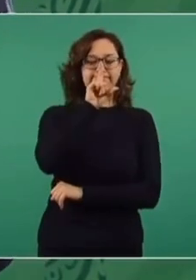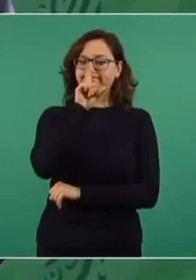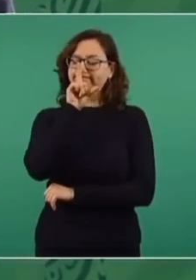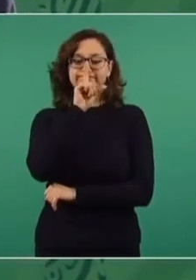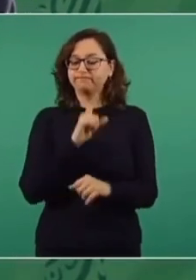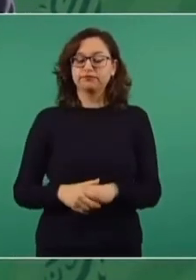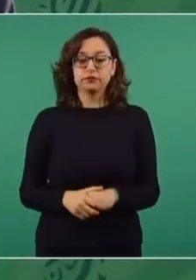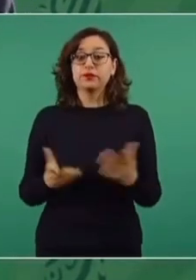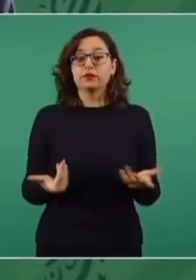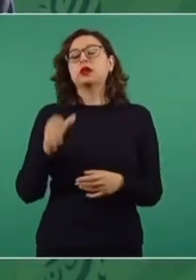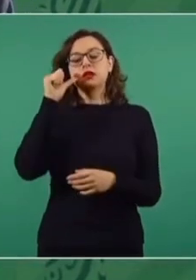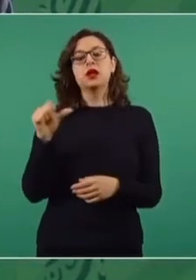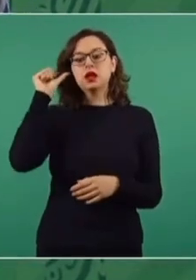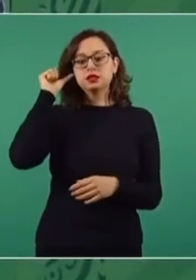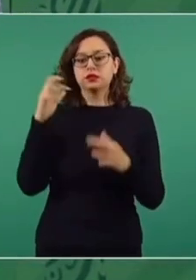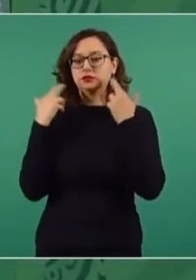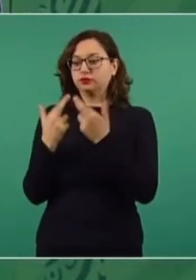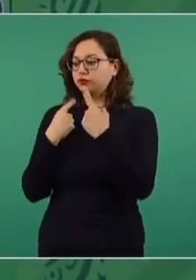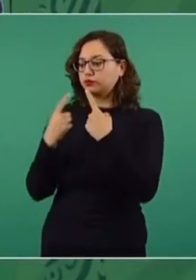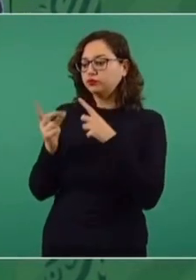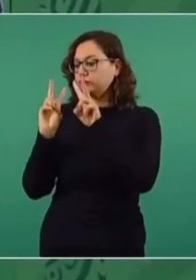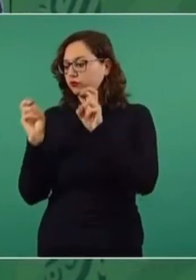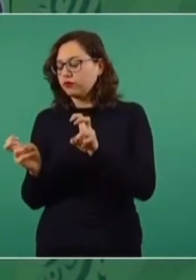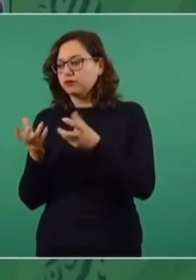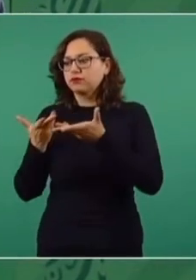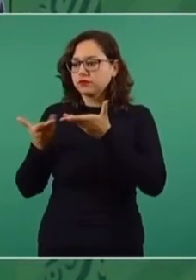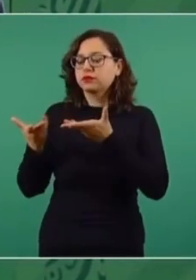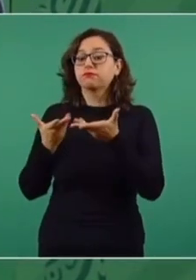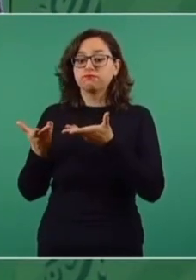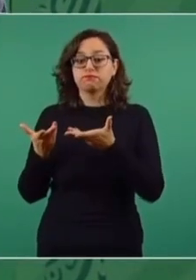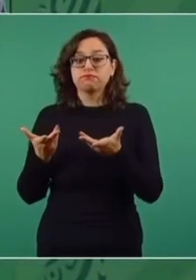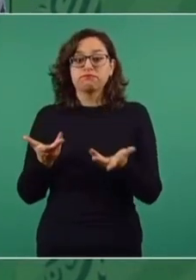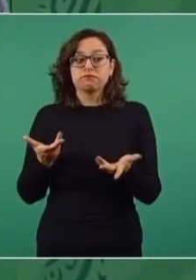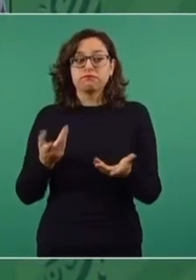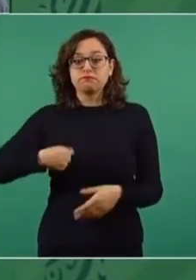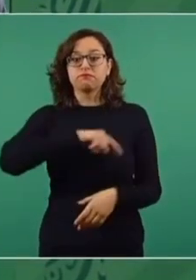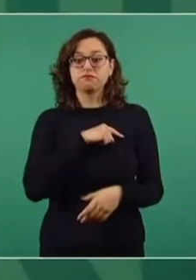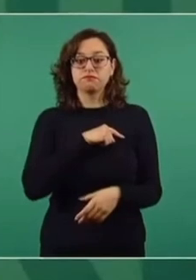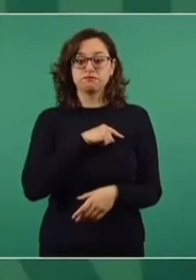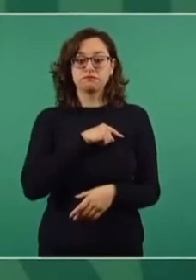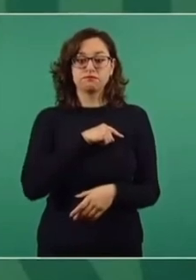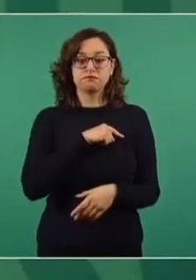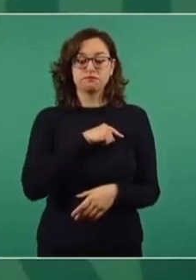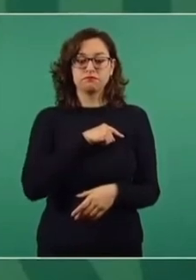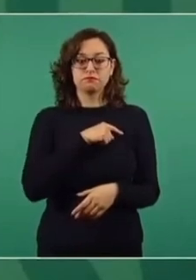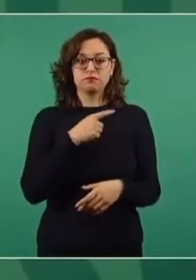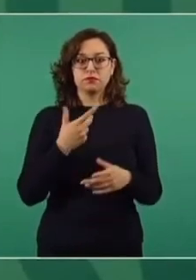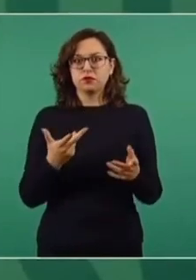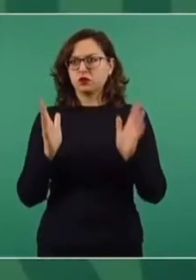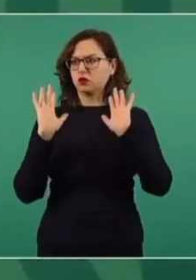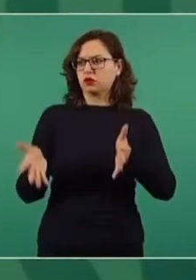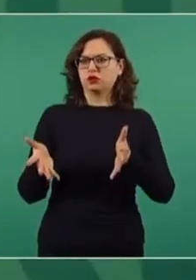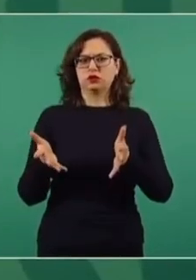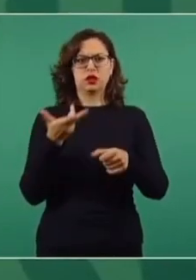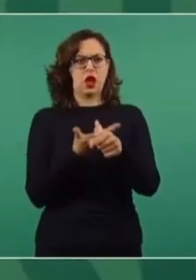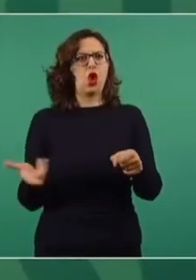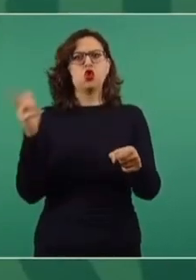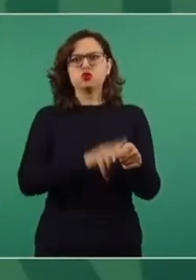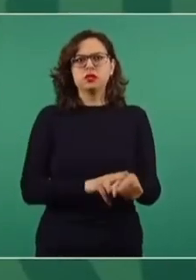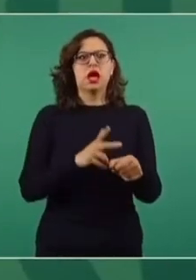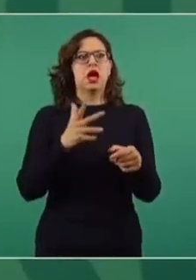Y ayer precisamente hablamos de eso, de que no podemos desmontar toda